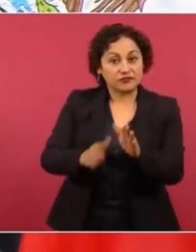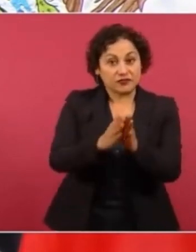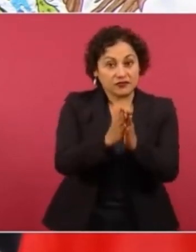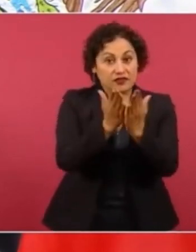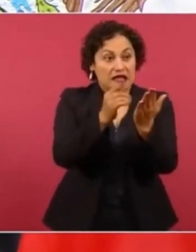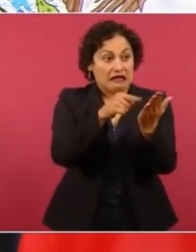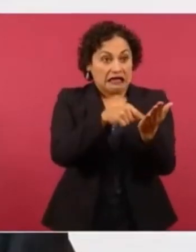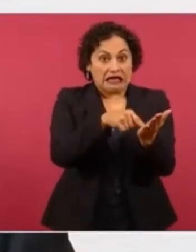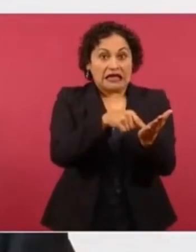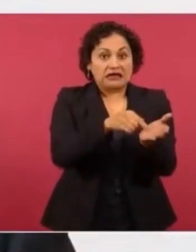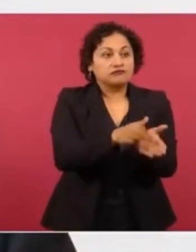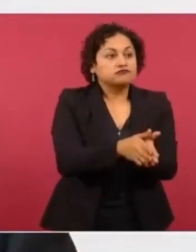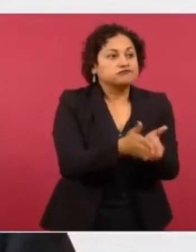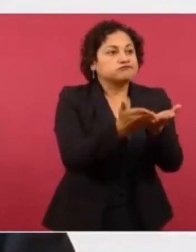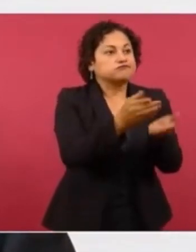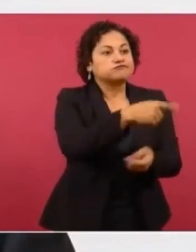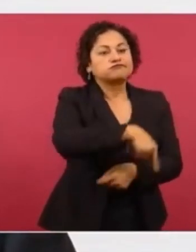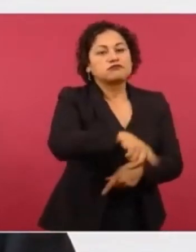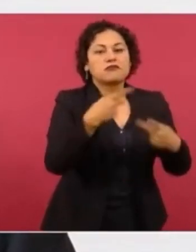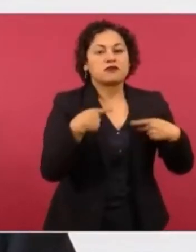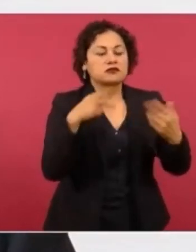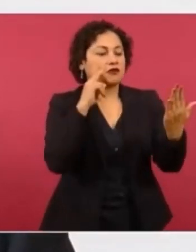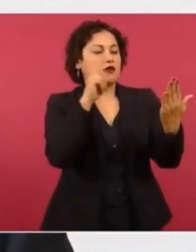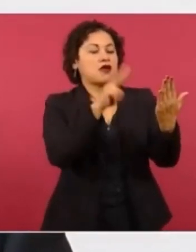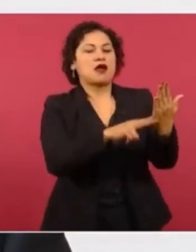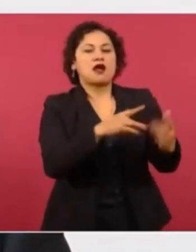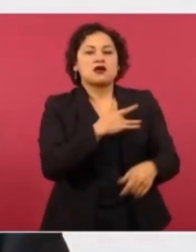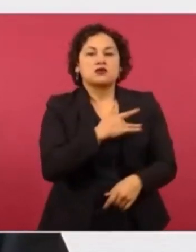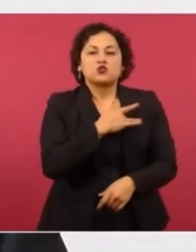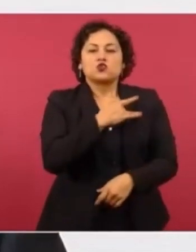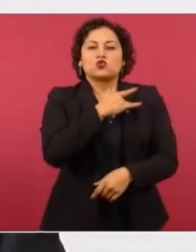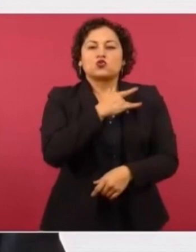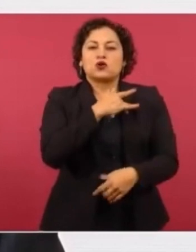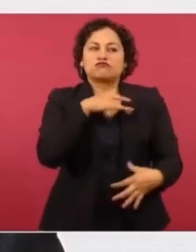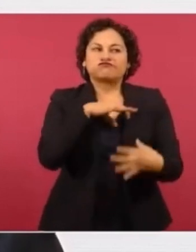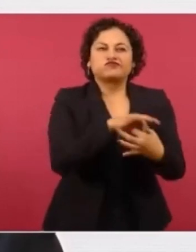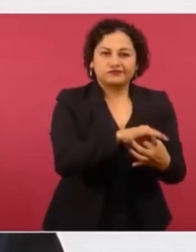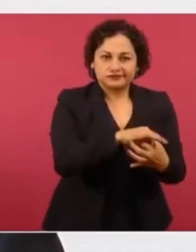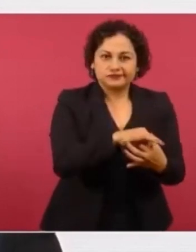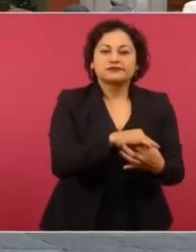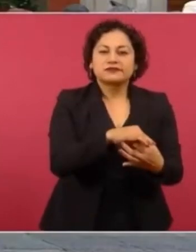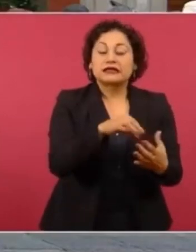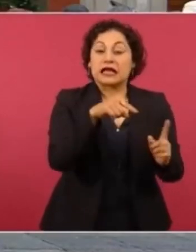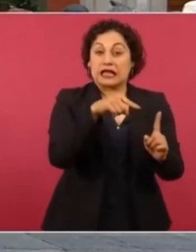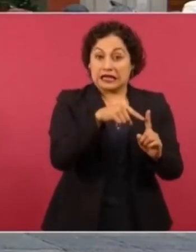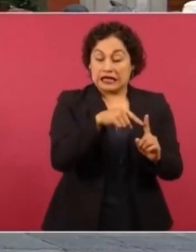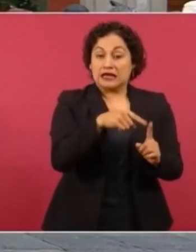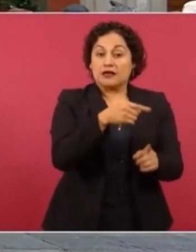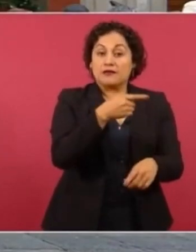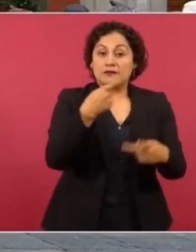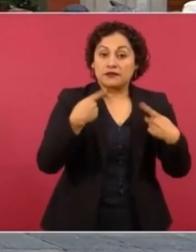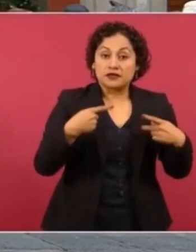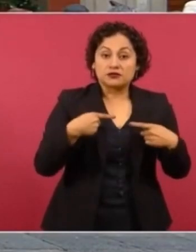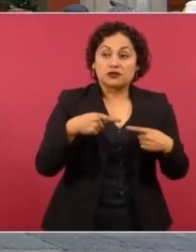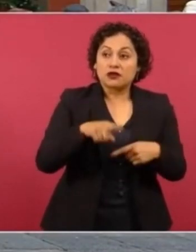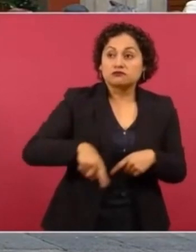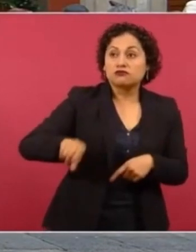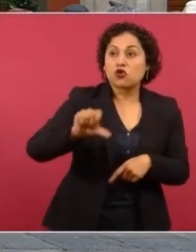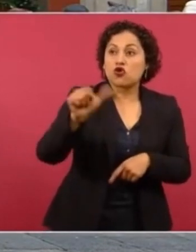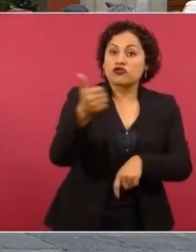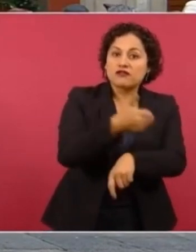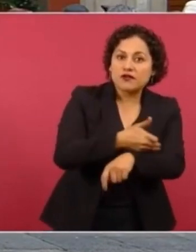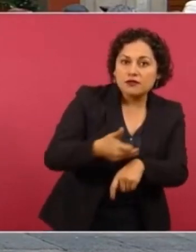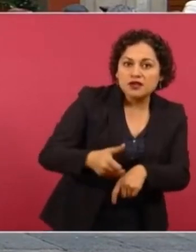a un pueblo por él se enfrentó a su familia y a sus amigos pero también se aliaron muchos